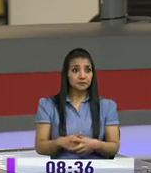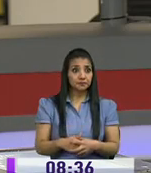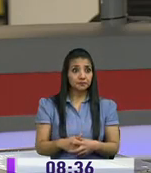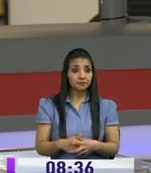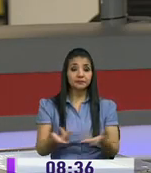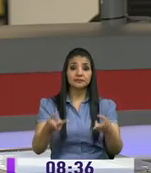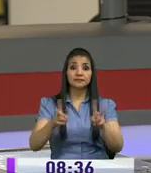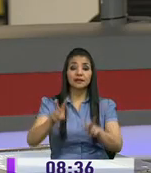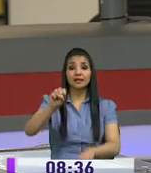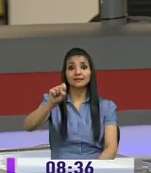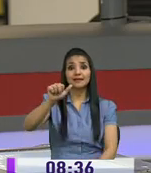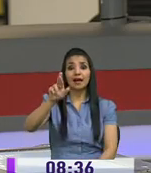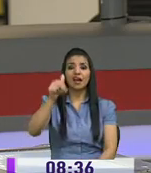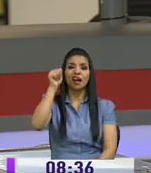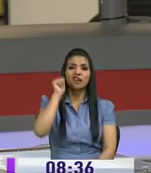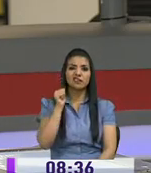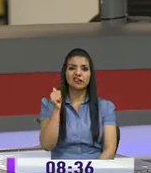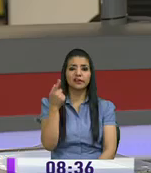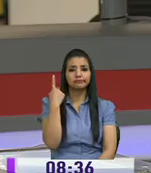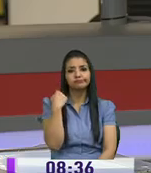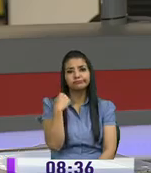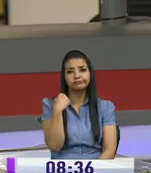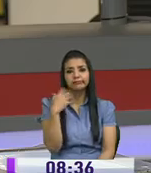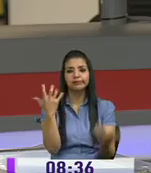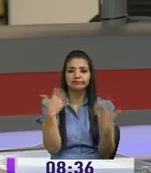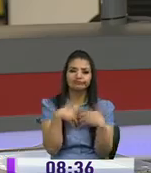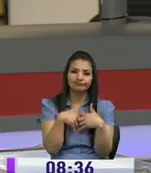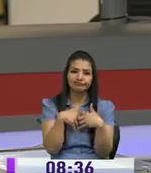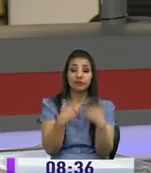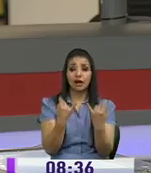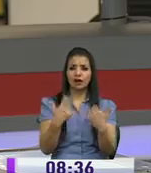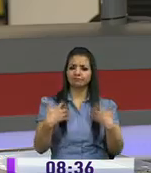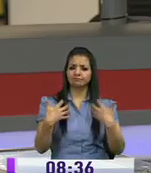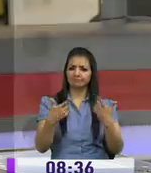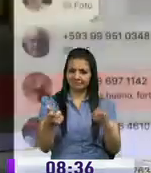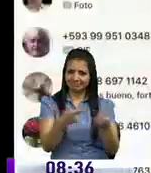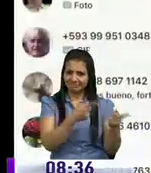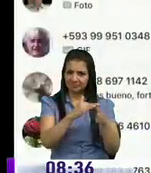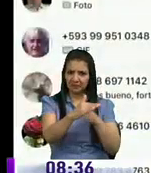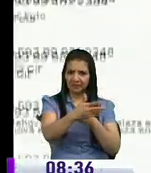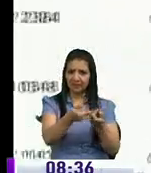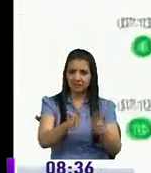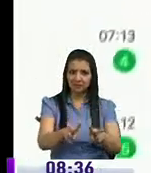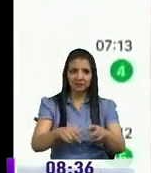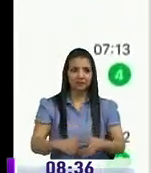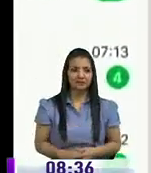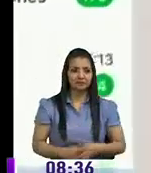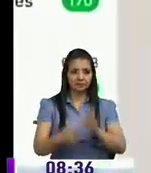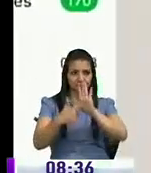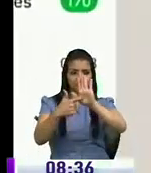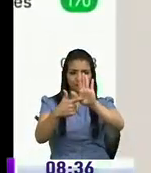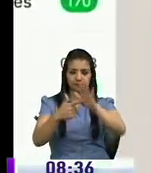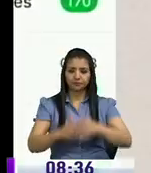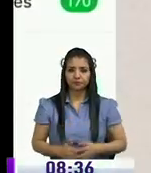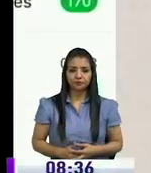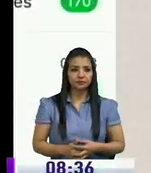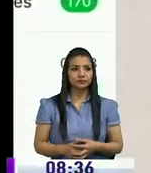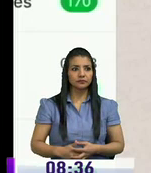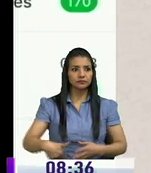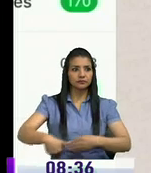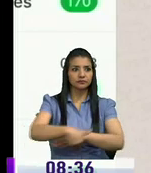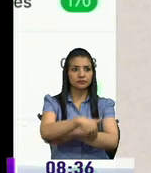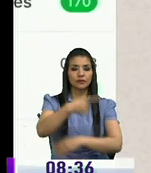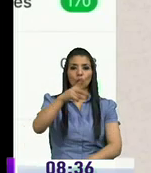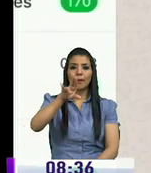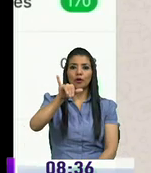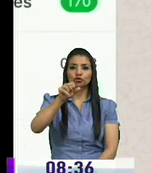porque ayer andaba media bajoneada. Entonces, por favor, extensiva. Pon en pantalla los dolores de cabeza de los vecinos. En la calle Los